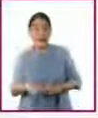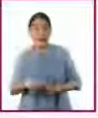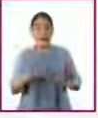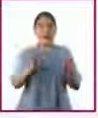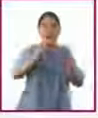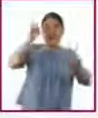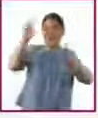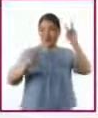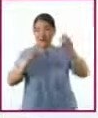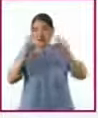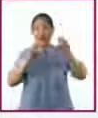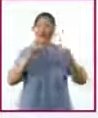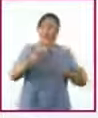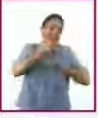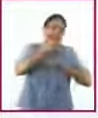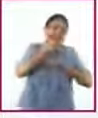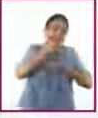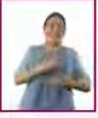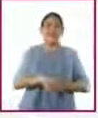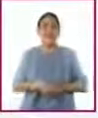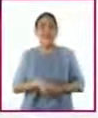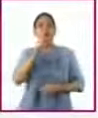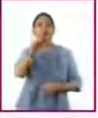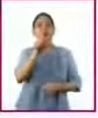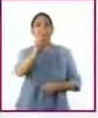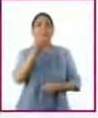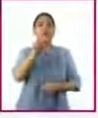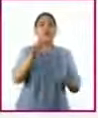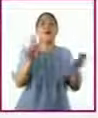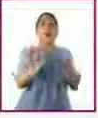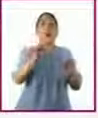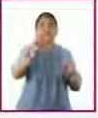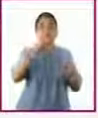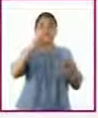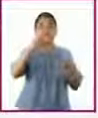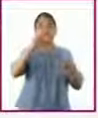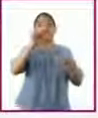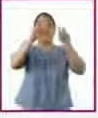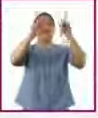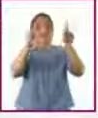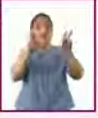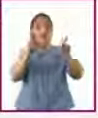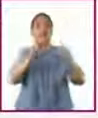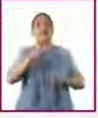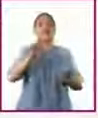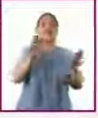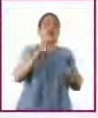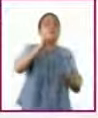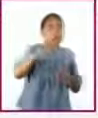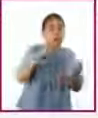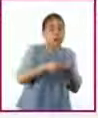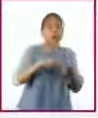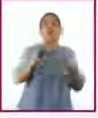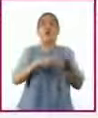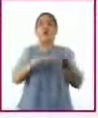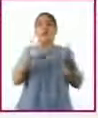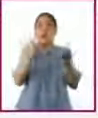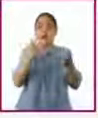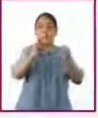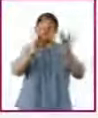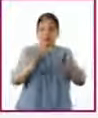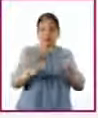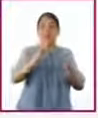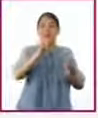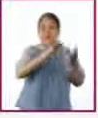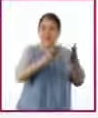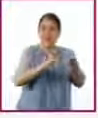aventuras u humor. También pueden fijarse bien en el título, la ciudad de edición, su editorial y el año